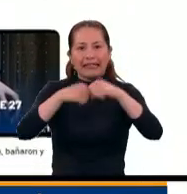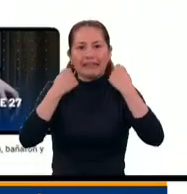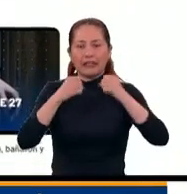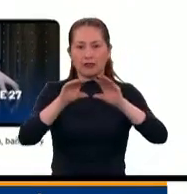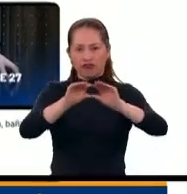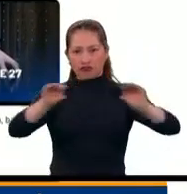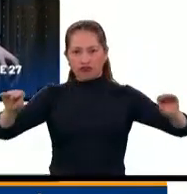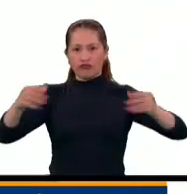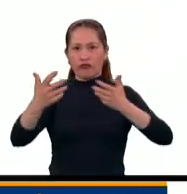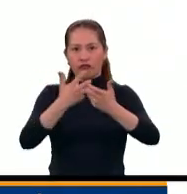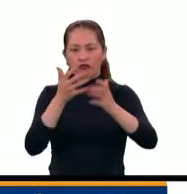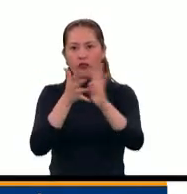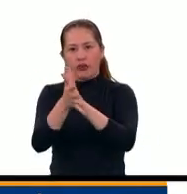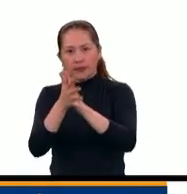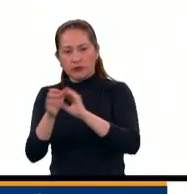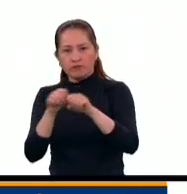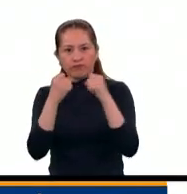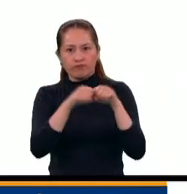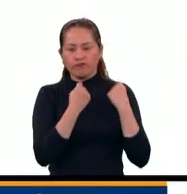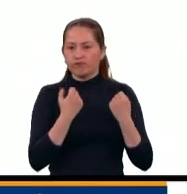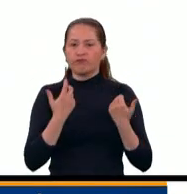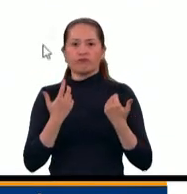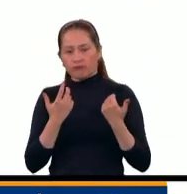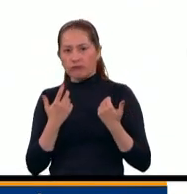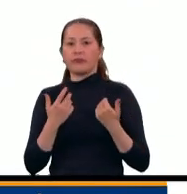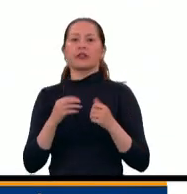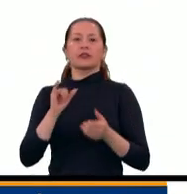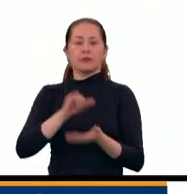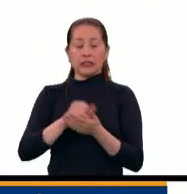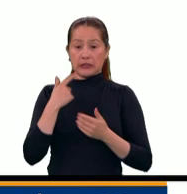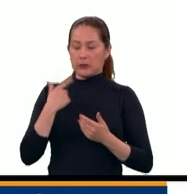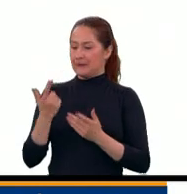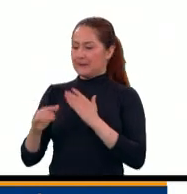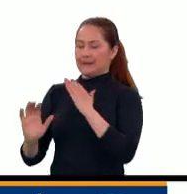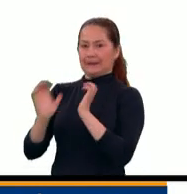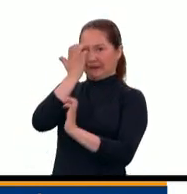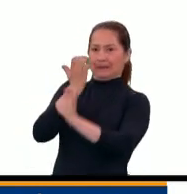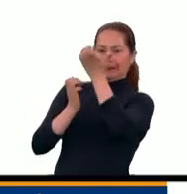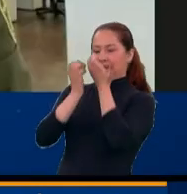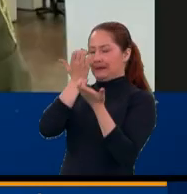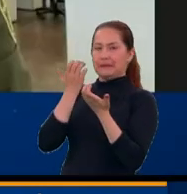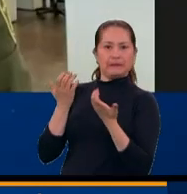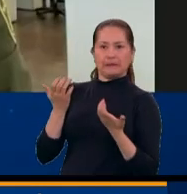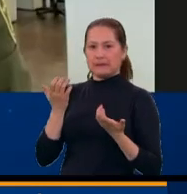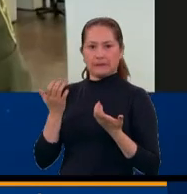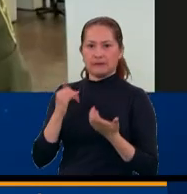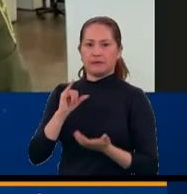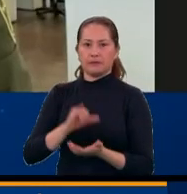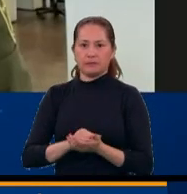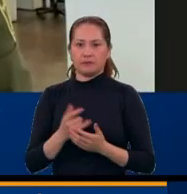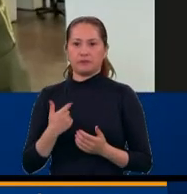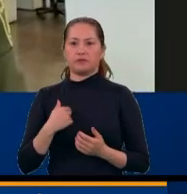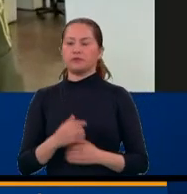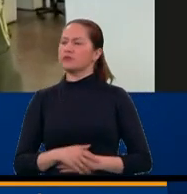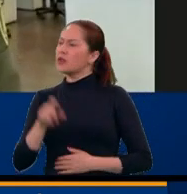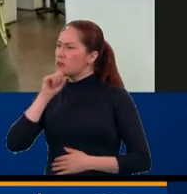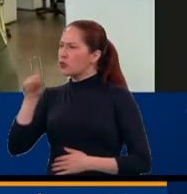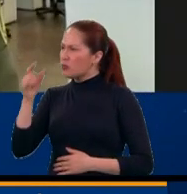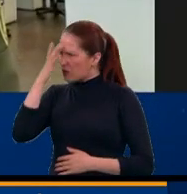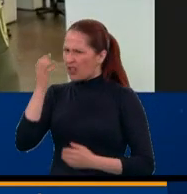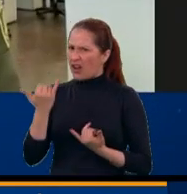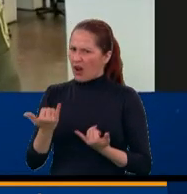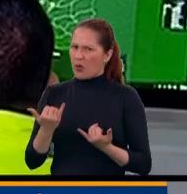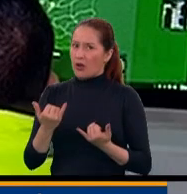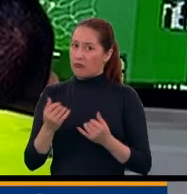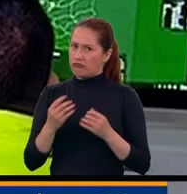encriptar la información, además que inhabilita los procesos y los sistemas informáticos de las industrias. ¿Por qué hemos visto estos hackeos en